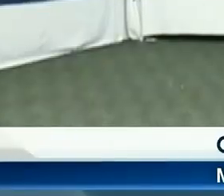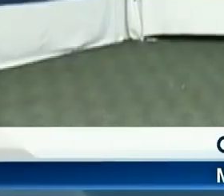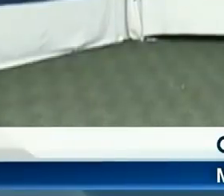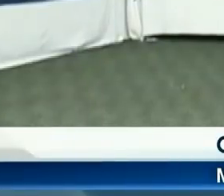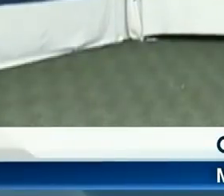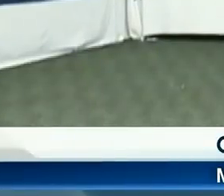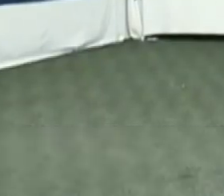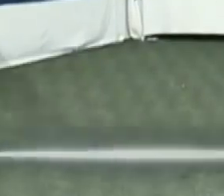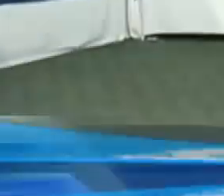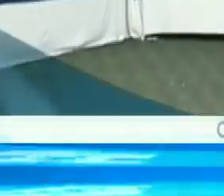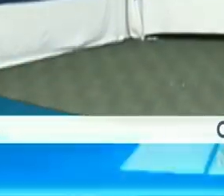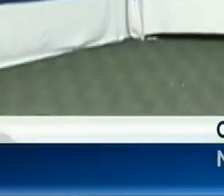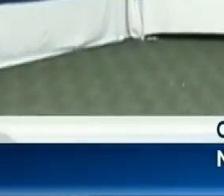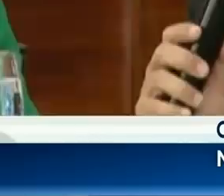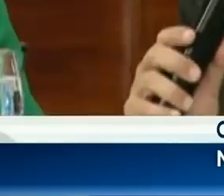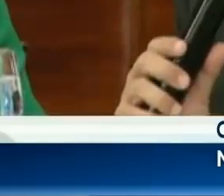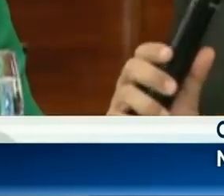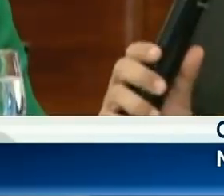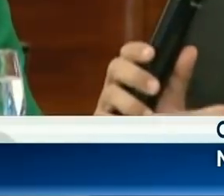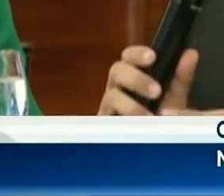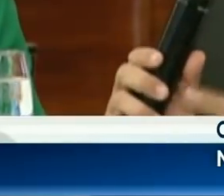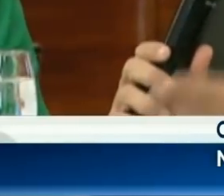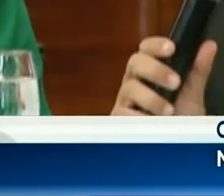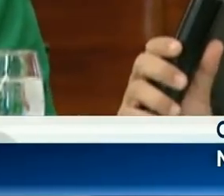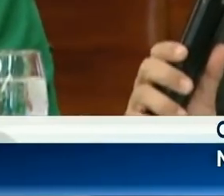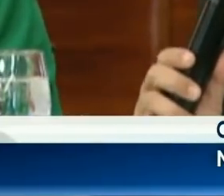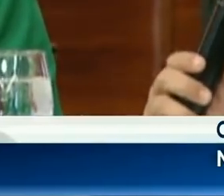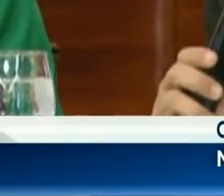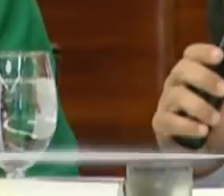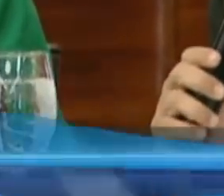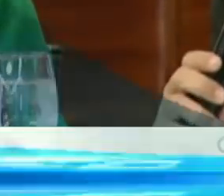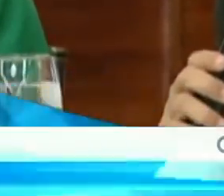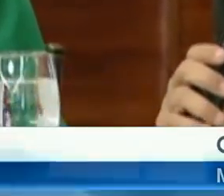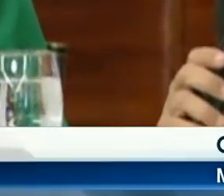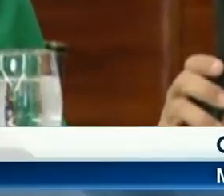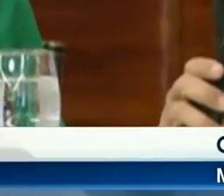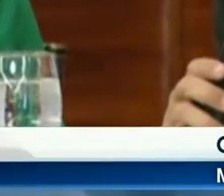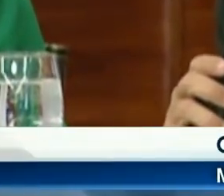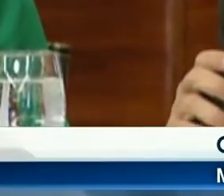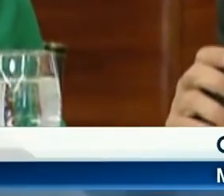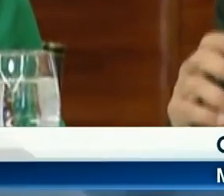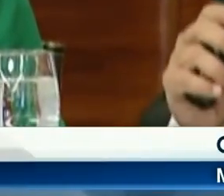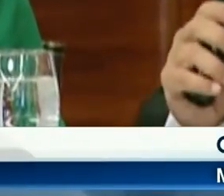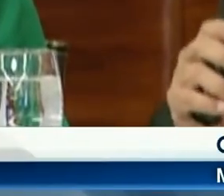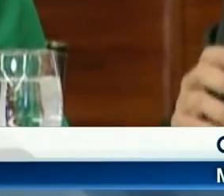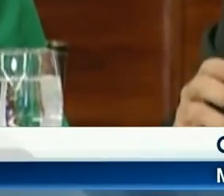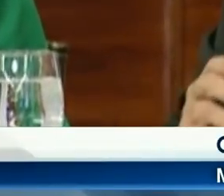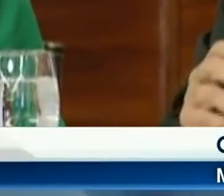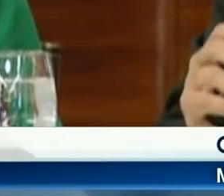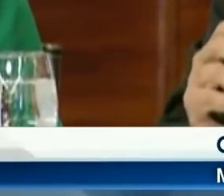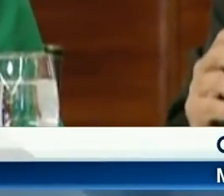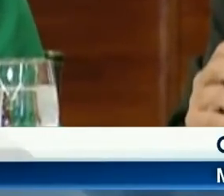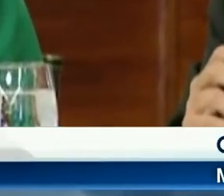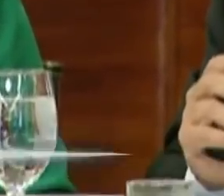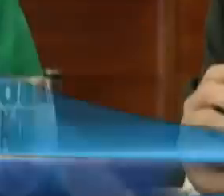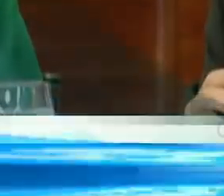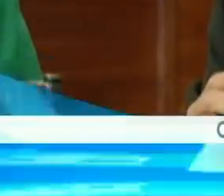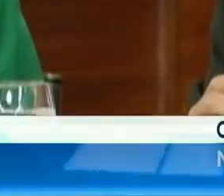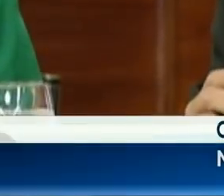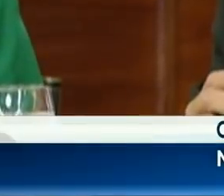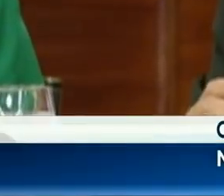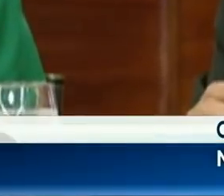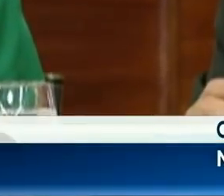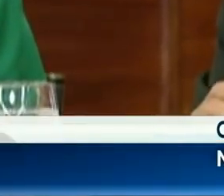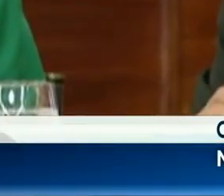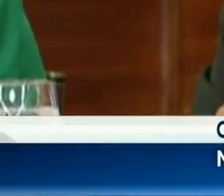que se han planteado cuatro escenarios. Pues han abierto un sinnúmero de escenarios, les hay cuatro escenarios, no se los podemos decir cuáles son esos cuatro